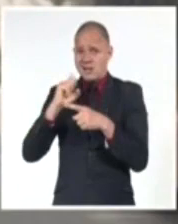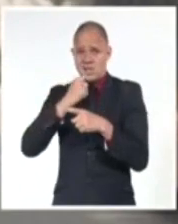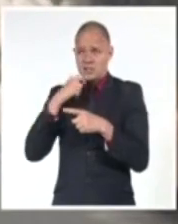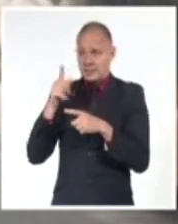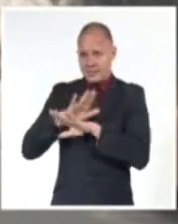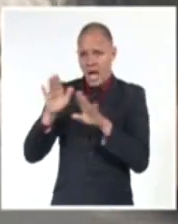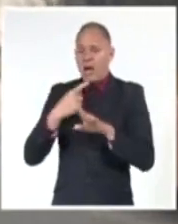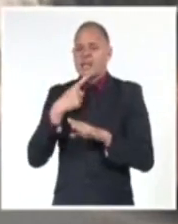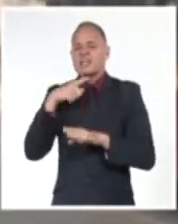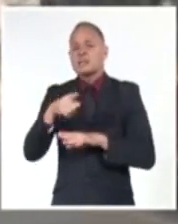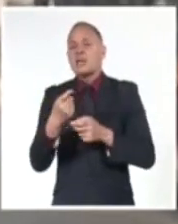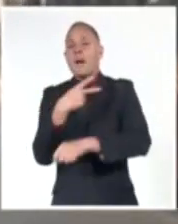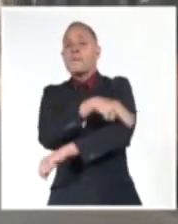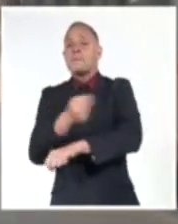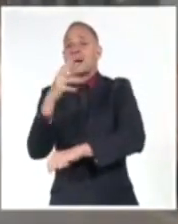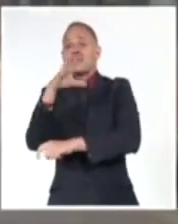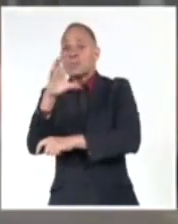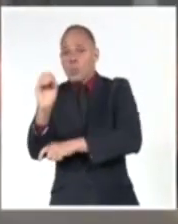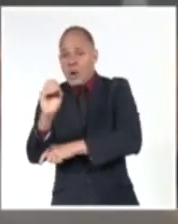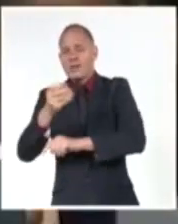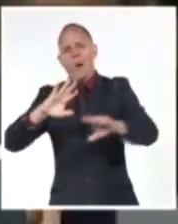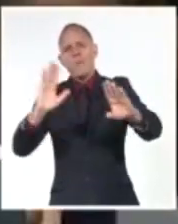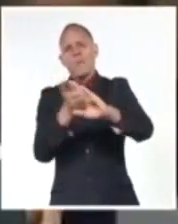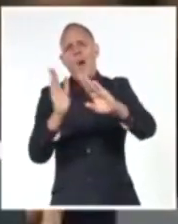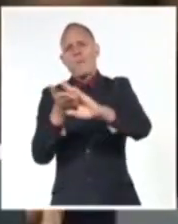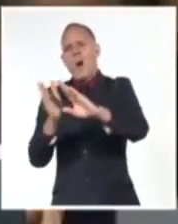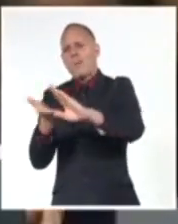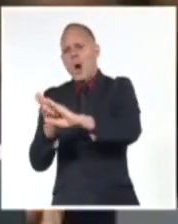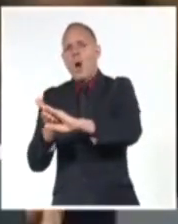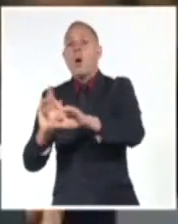el número de estados que han sufrido alguna